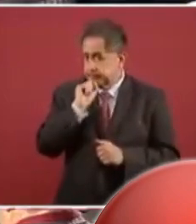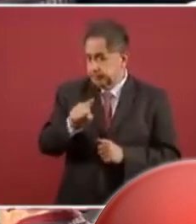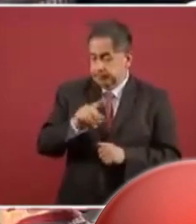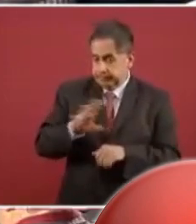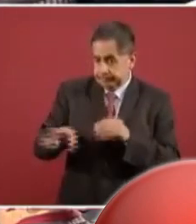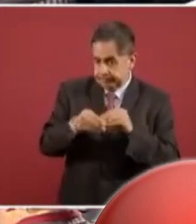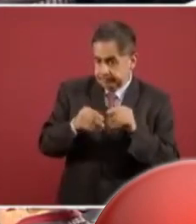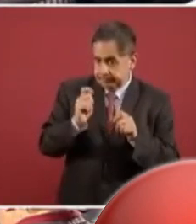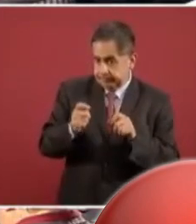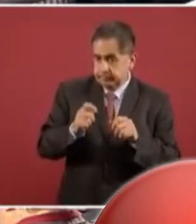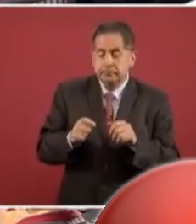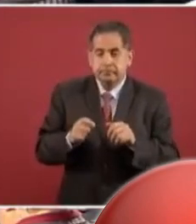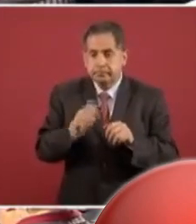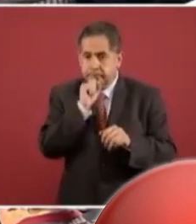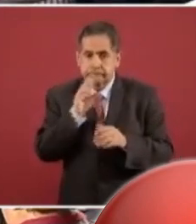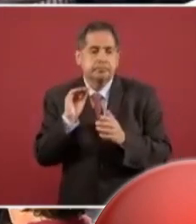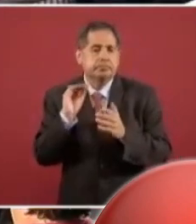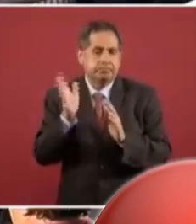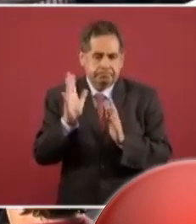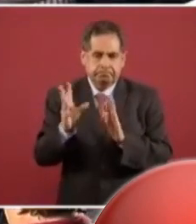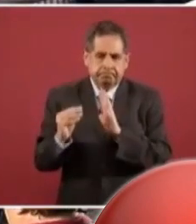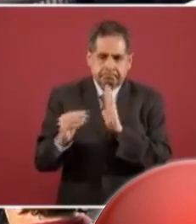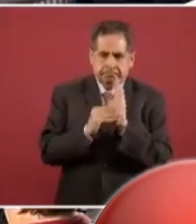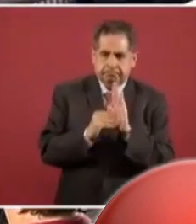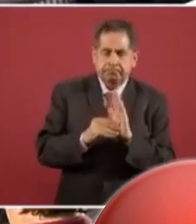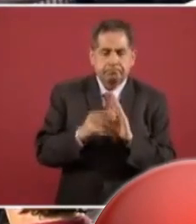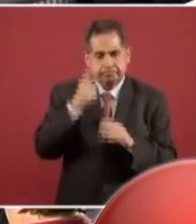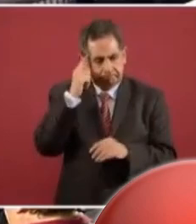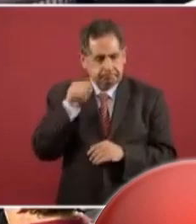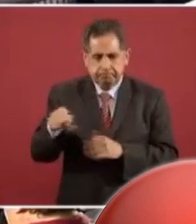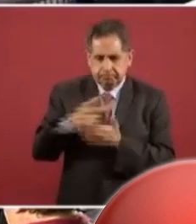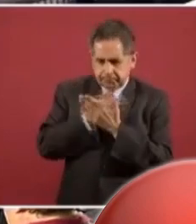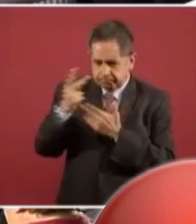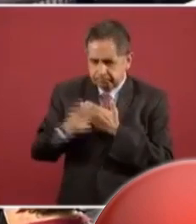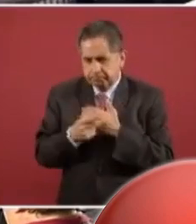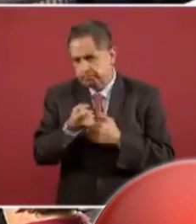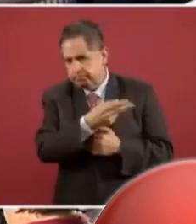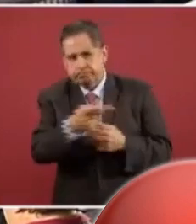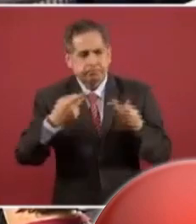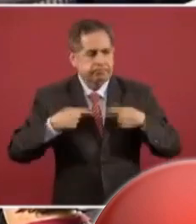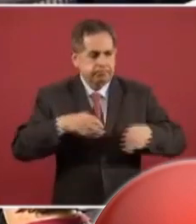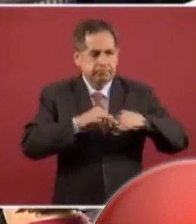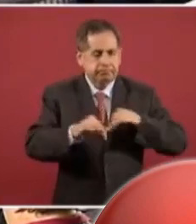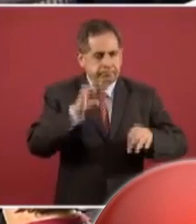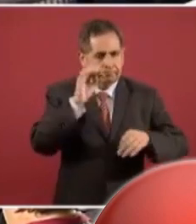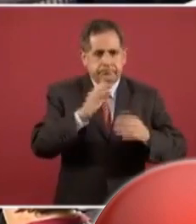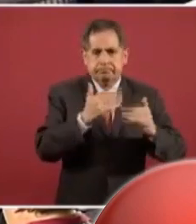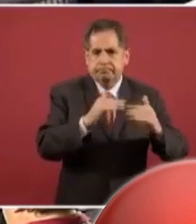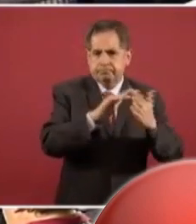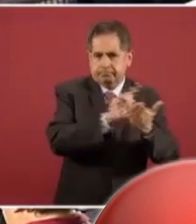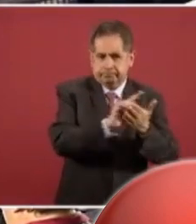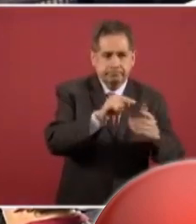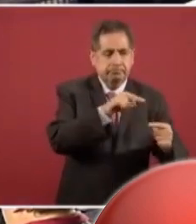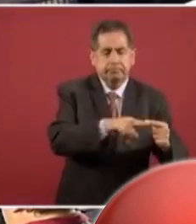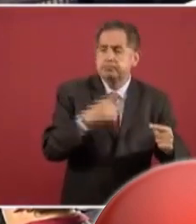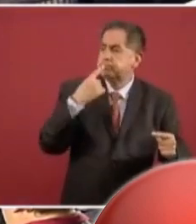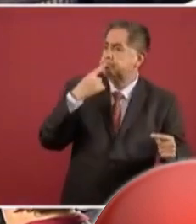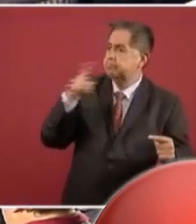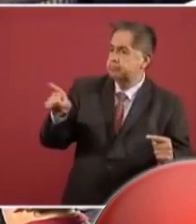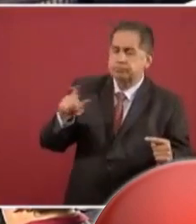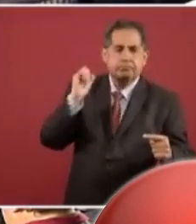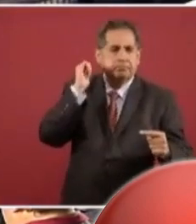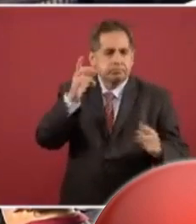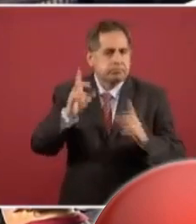eso, se están estableciendo, en particular para el piloto de trabajadoras del hogar, los canales de denuncia. Canales de